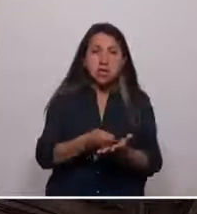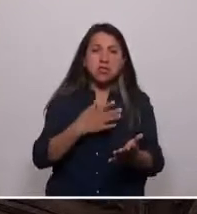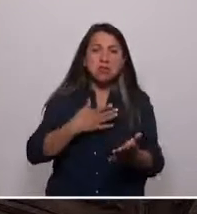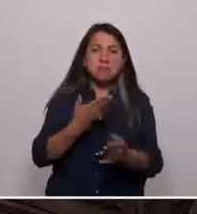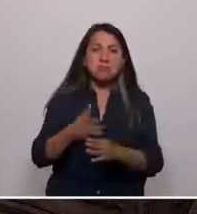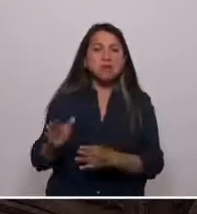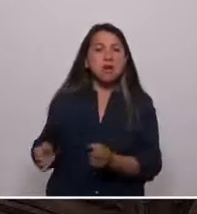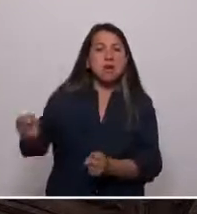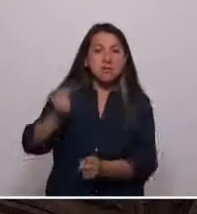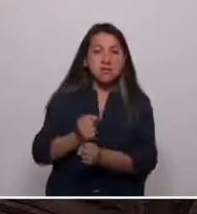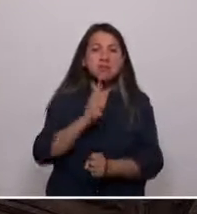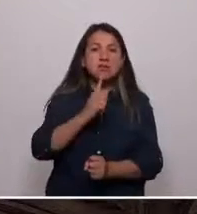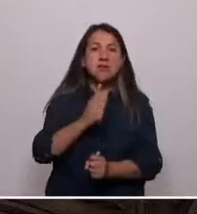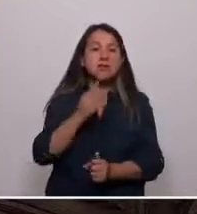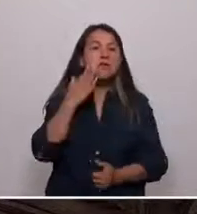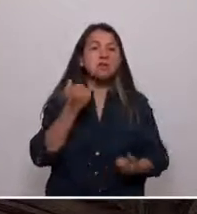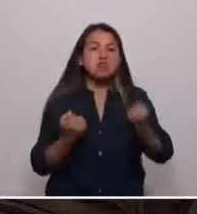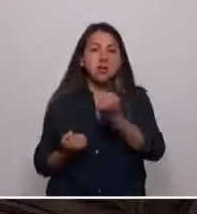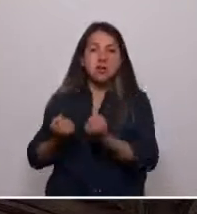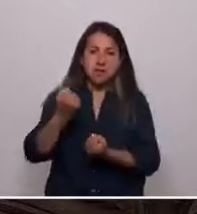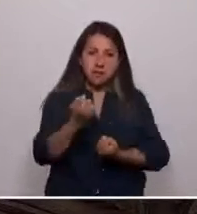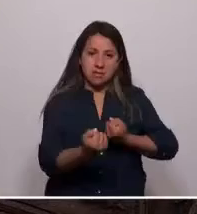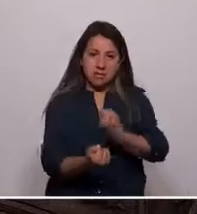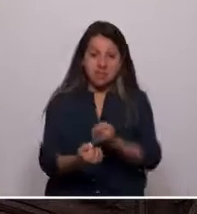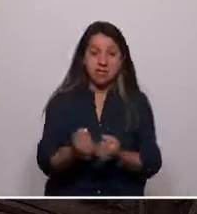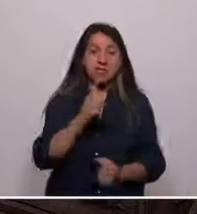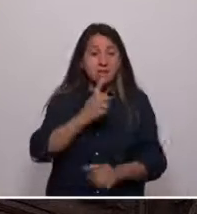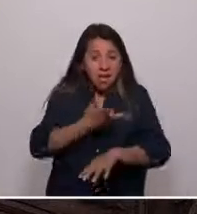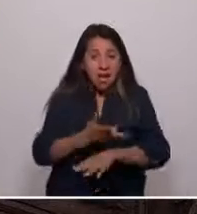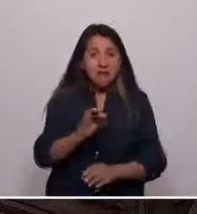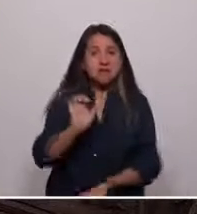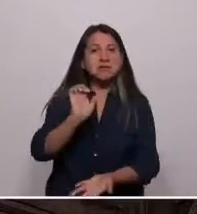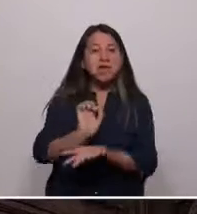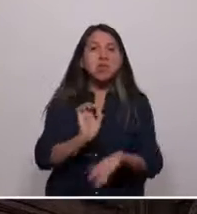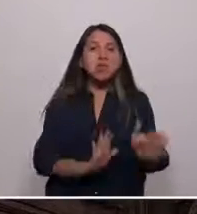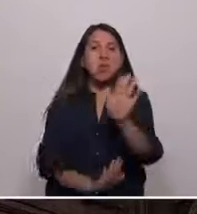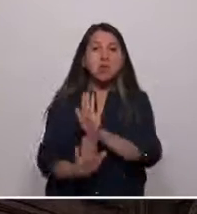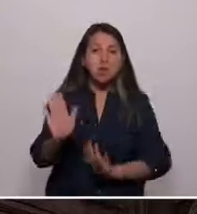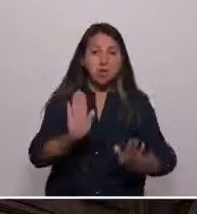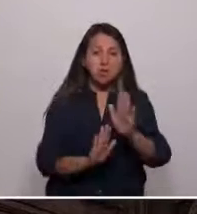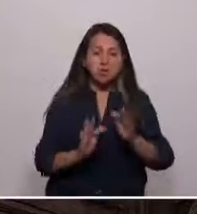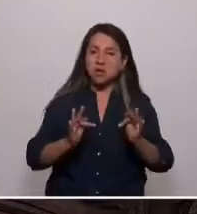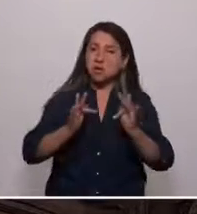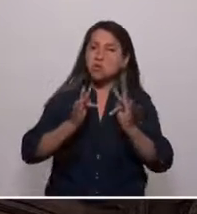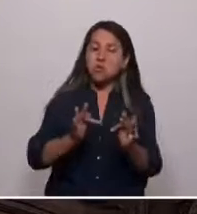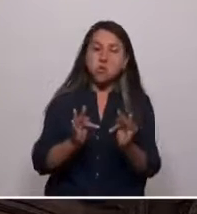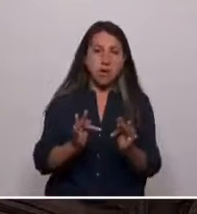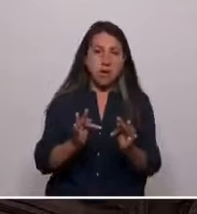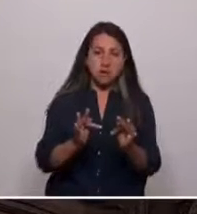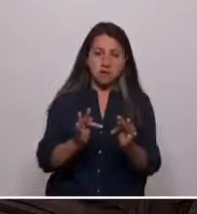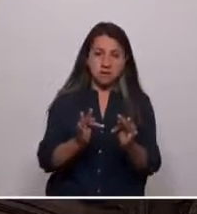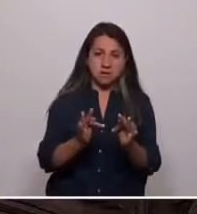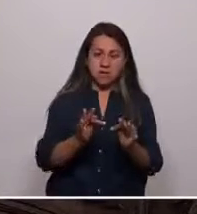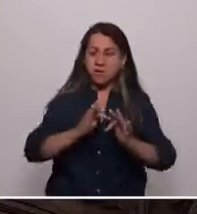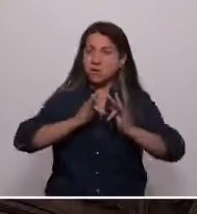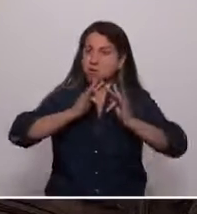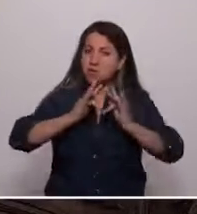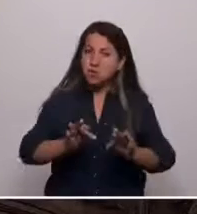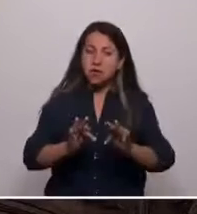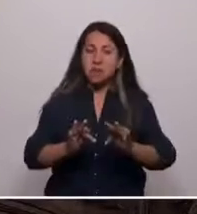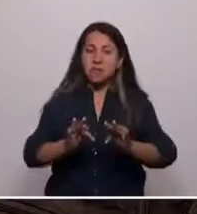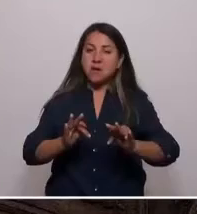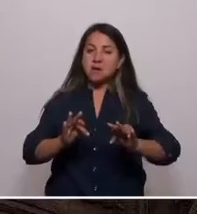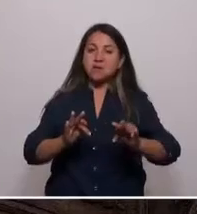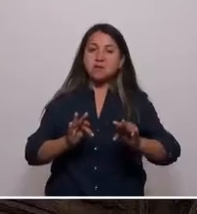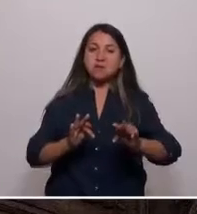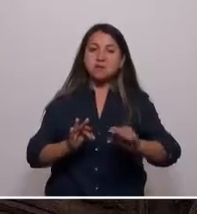reemplazado por el de la solidaridad, que tendremos un Estado cuidador, que nunca más habrá olvidados, nunca más